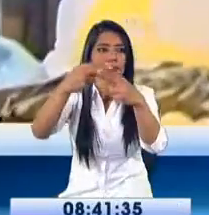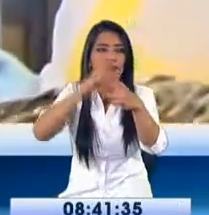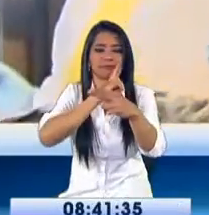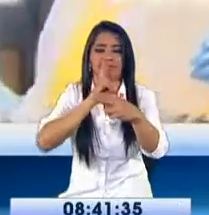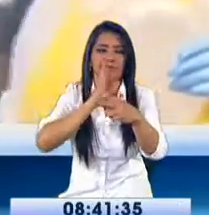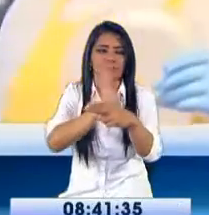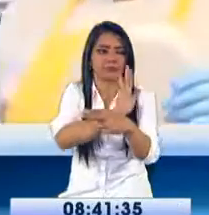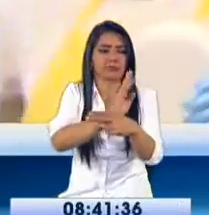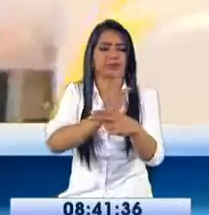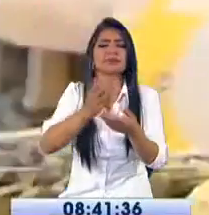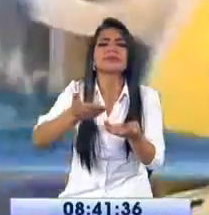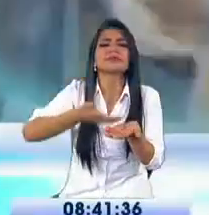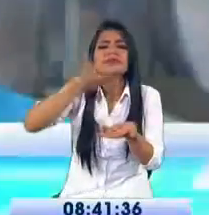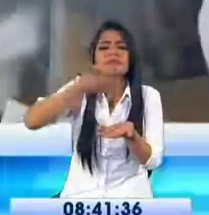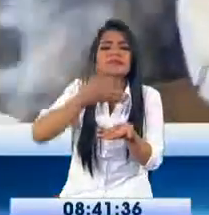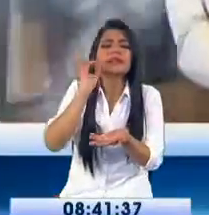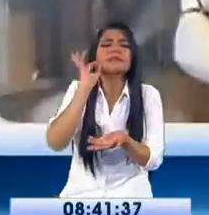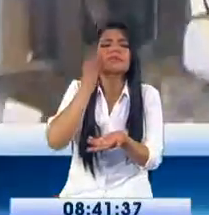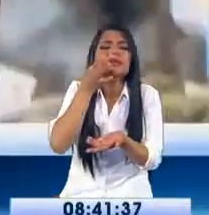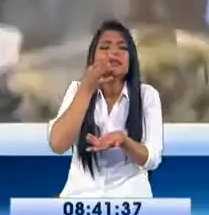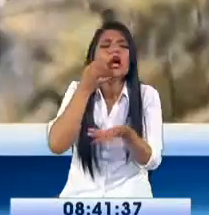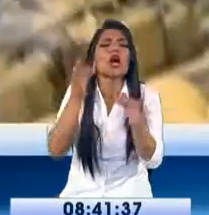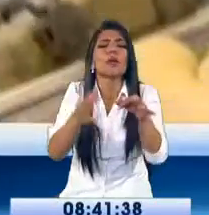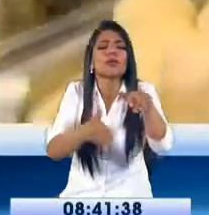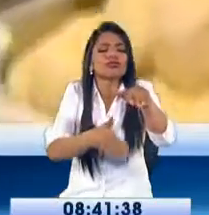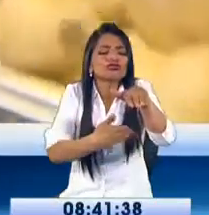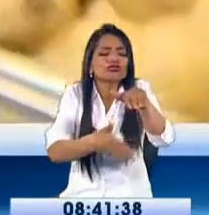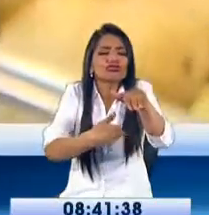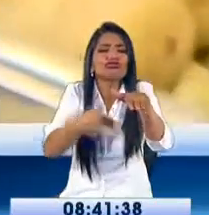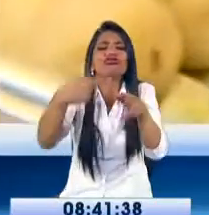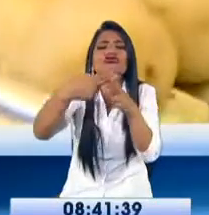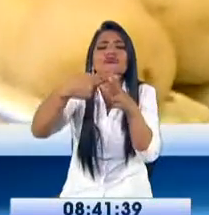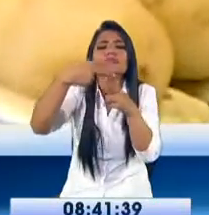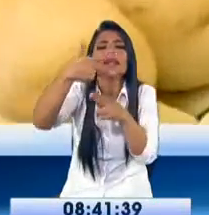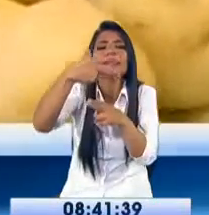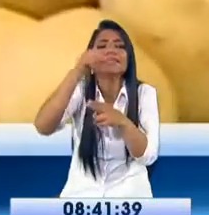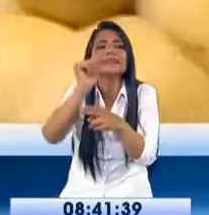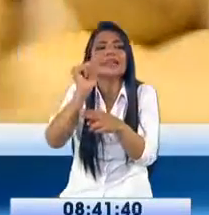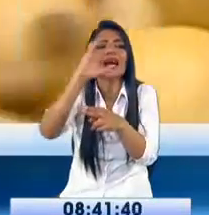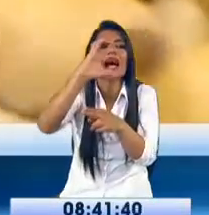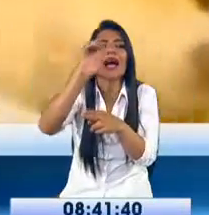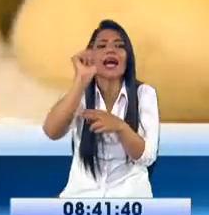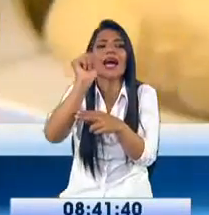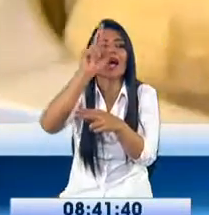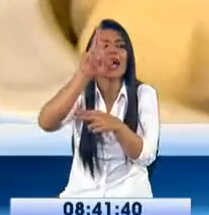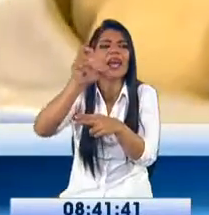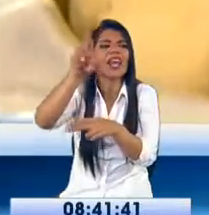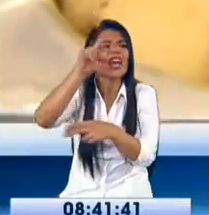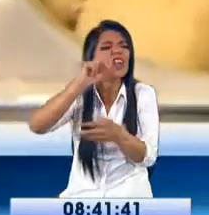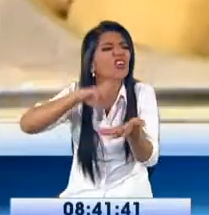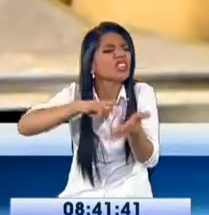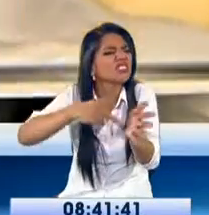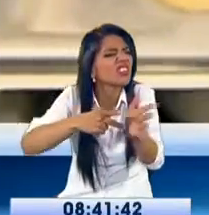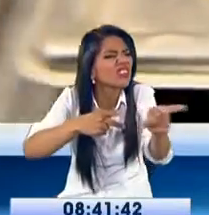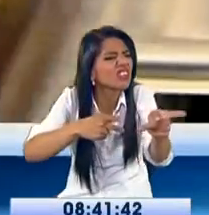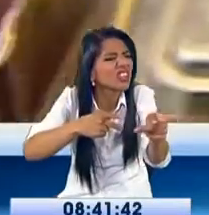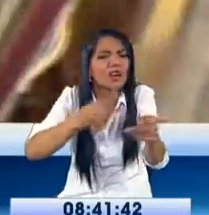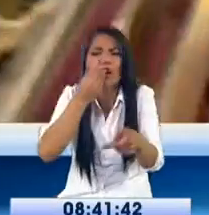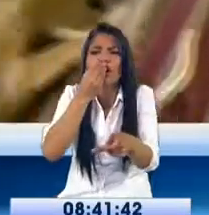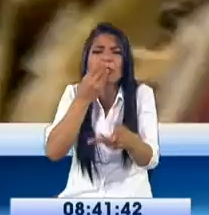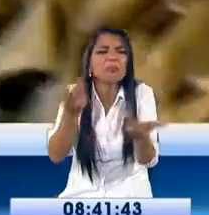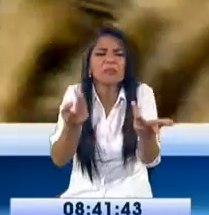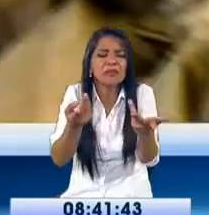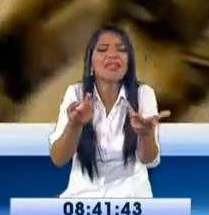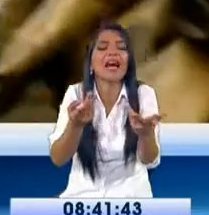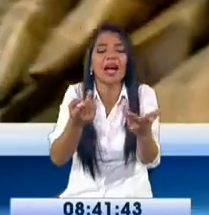especial que se llama el cocinado chacarero así que queremos saber más de lo que es este plato y lo invitamos